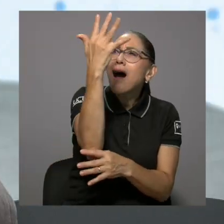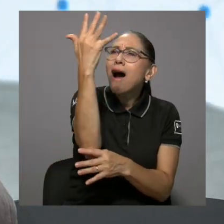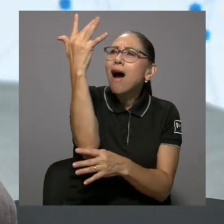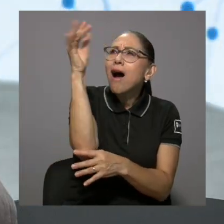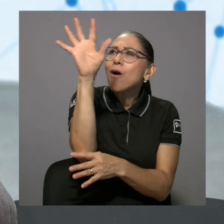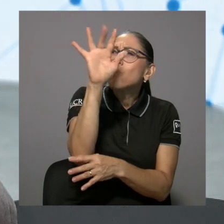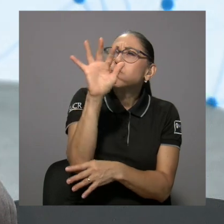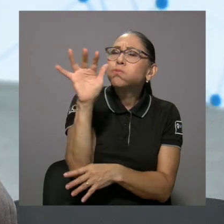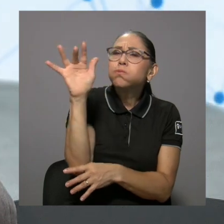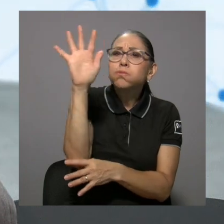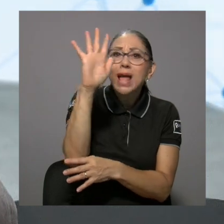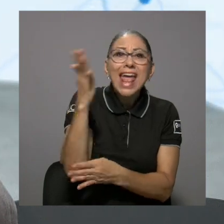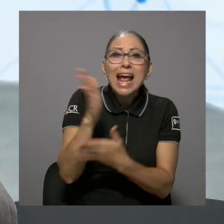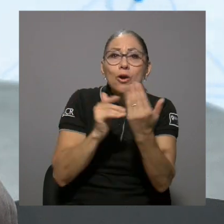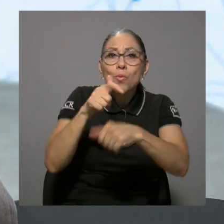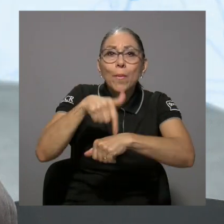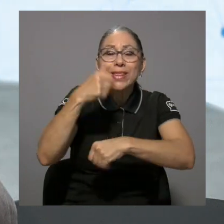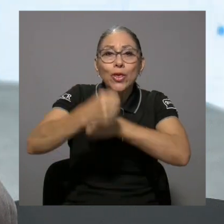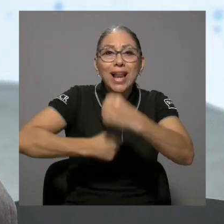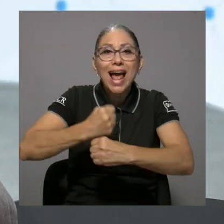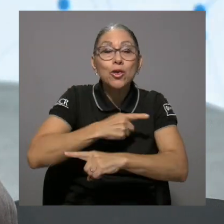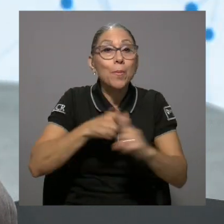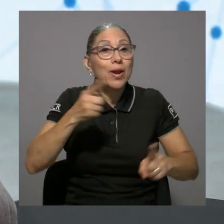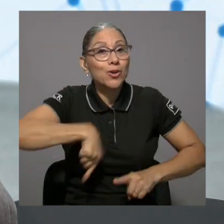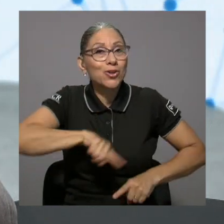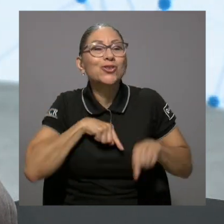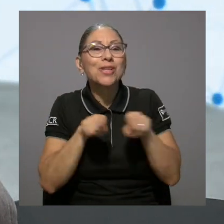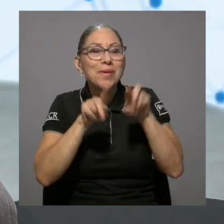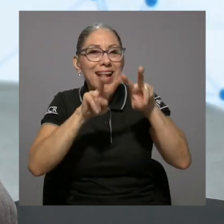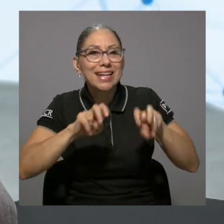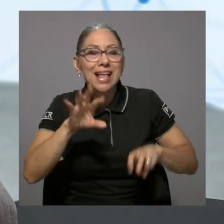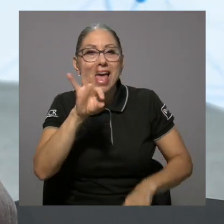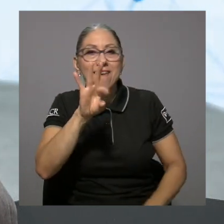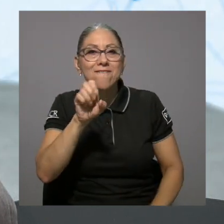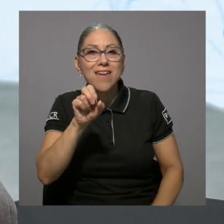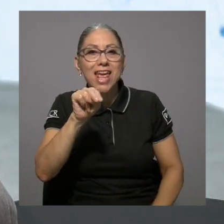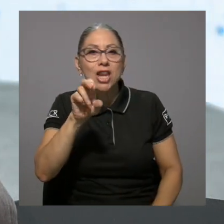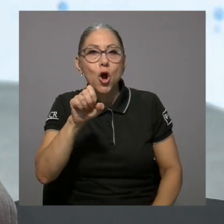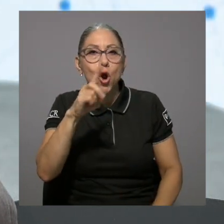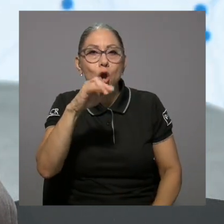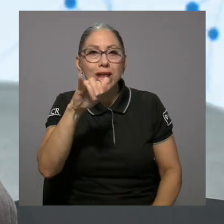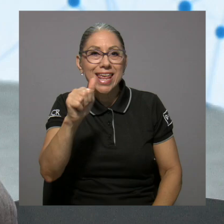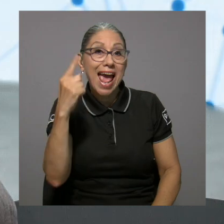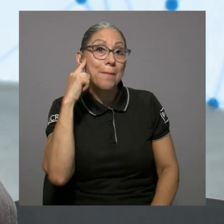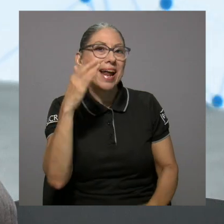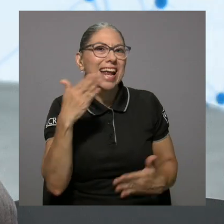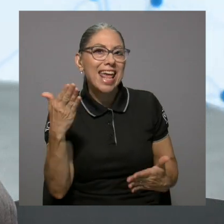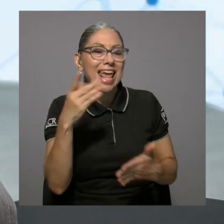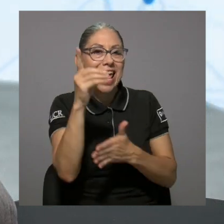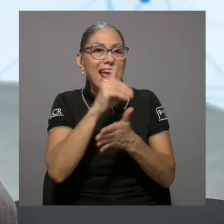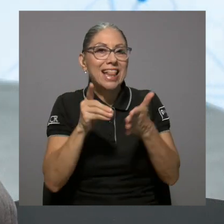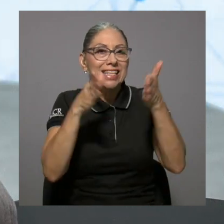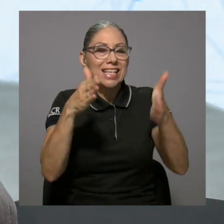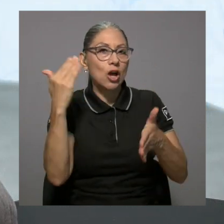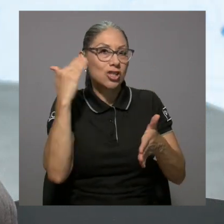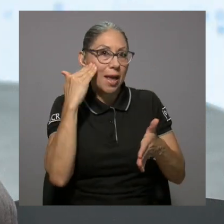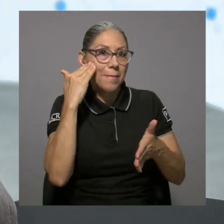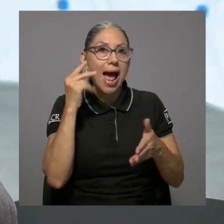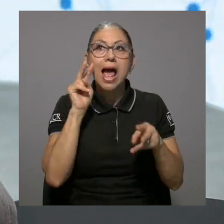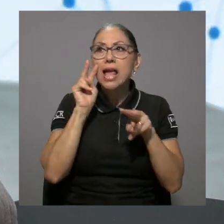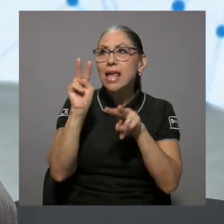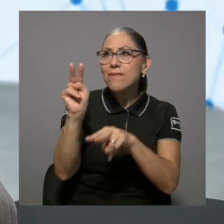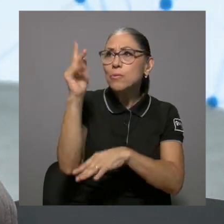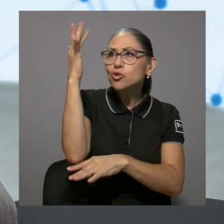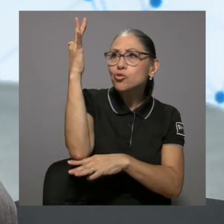bonito que tiene en algún momento del año. Pero además analizamos la fenología para que el diseñador sepa que así como va a estar